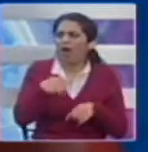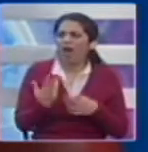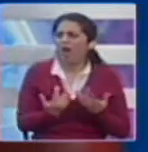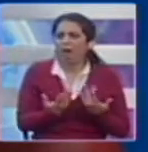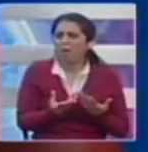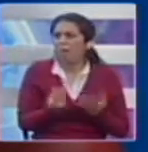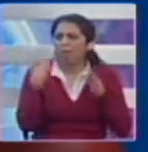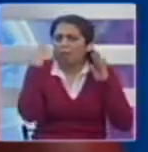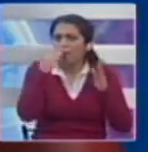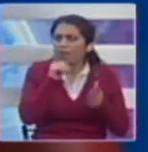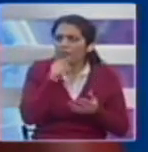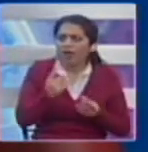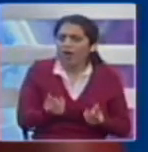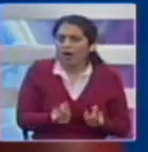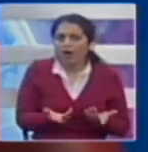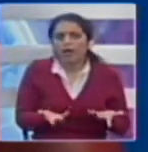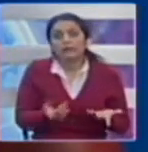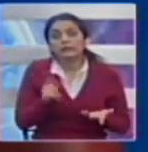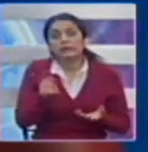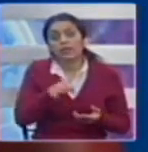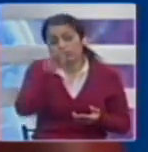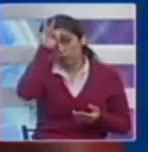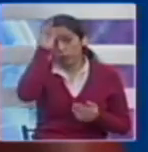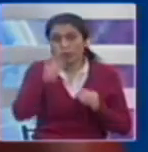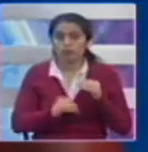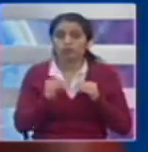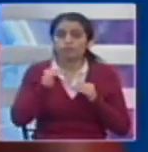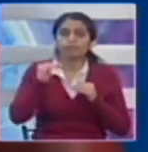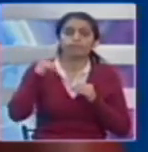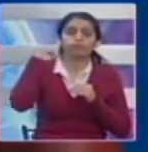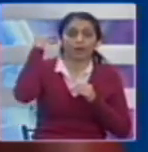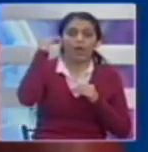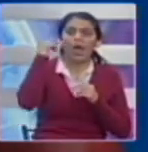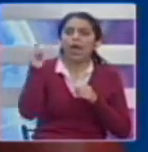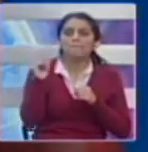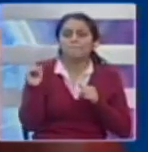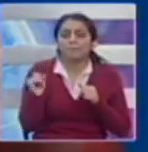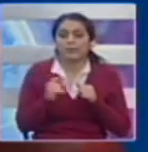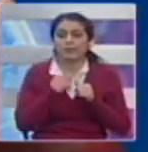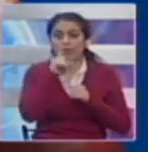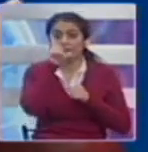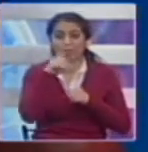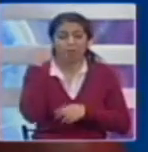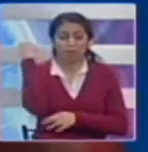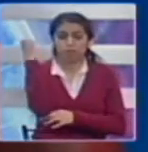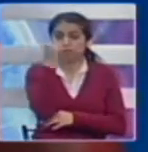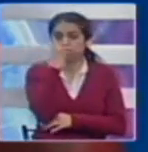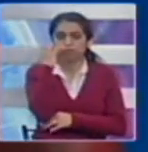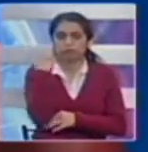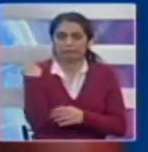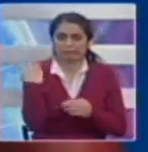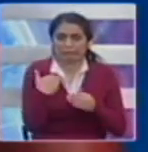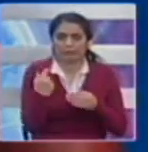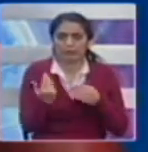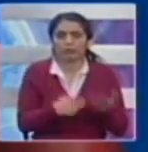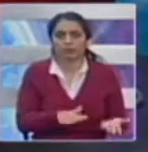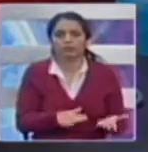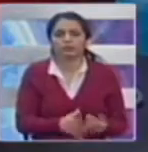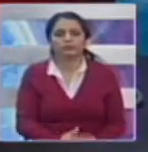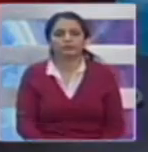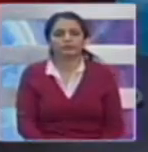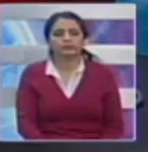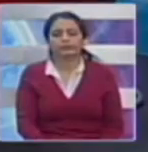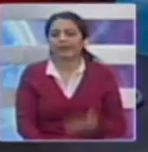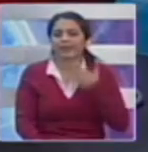en la atención? Porque en estos hospitales de tercer nivel nosotros estamos primando la vida del paciente que llega con un riesgo más alto. Le quiero